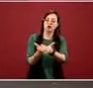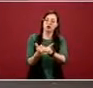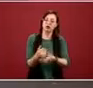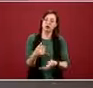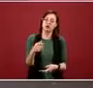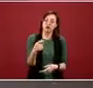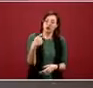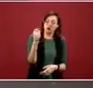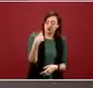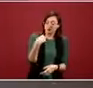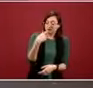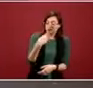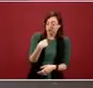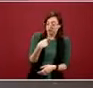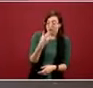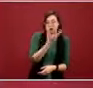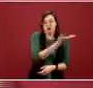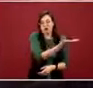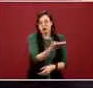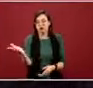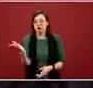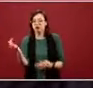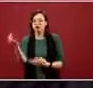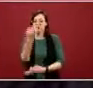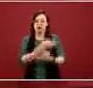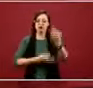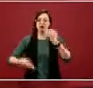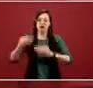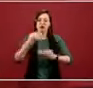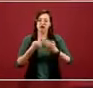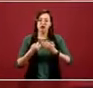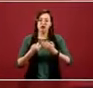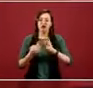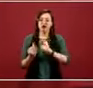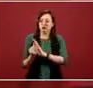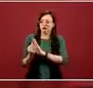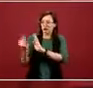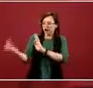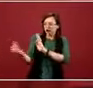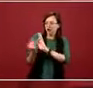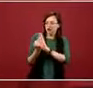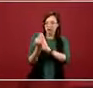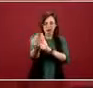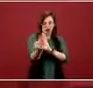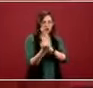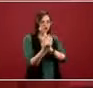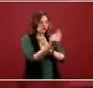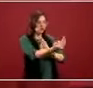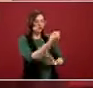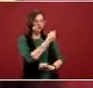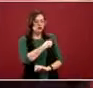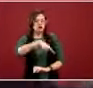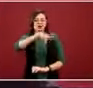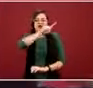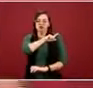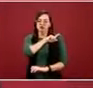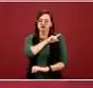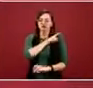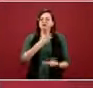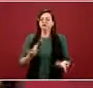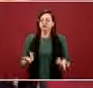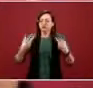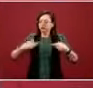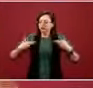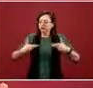mismos, va a ayudar a todos. Conservar la sana distancia, cada uno conservando su sana distancia y contribuyendo a los